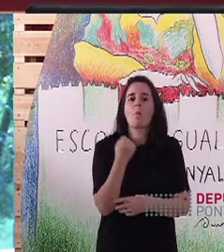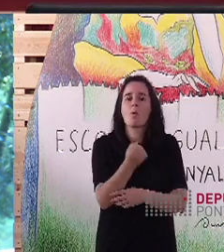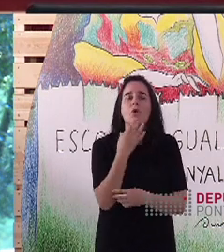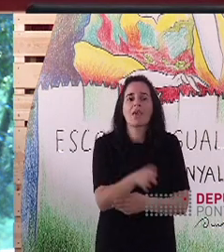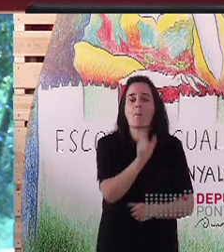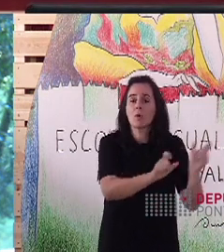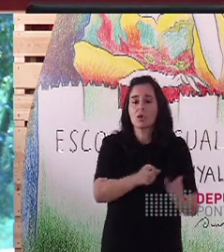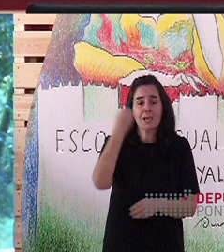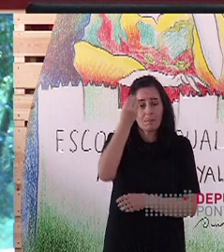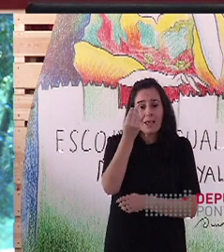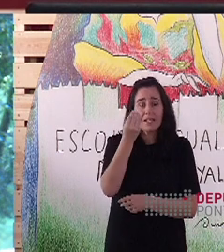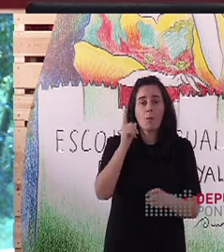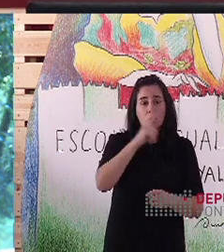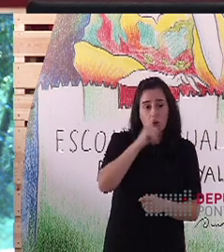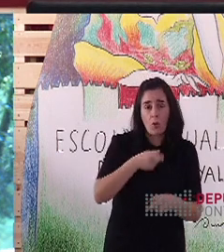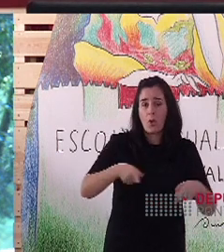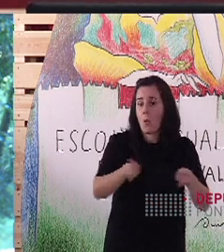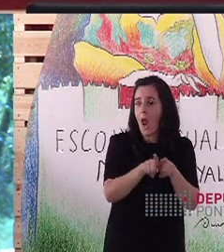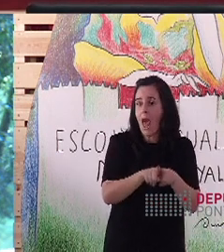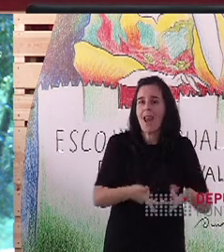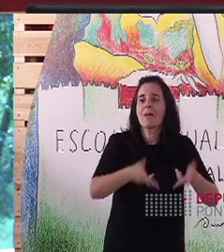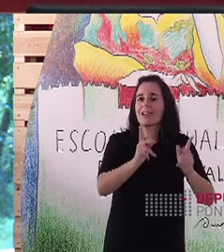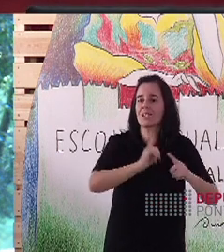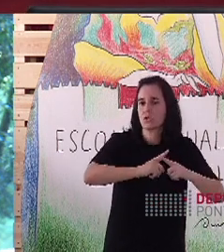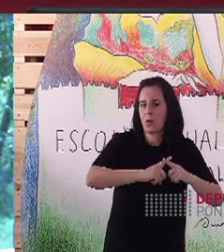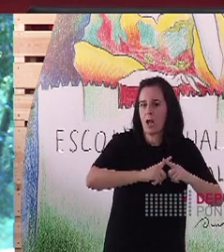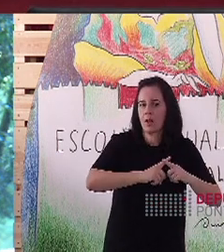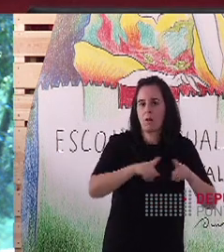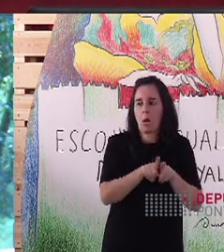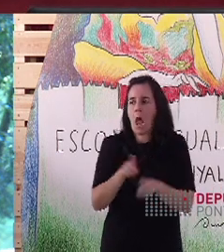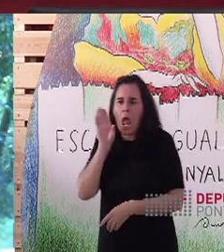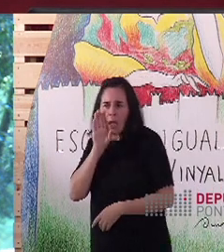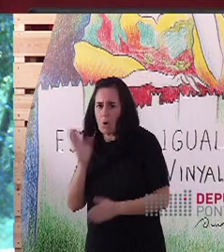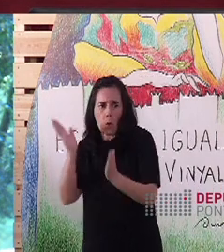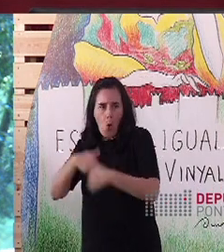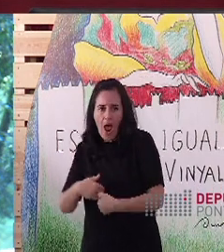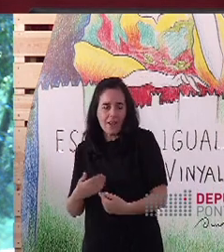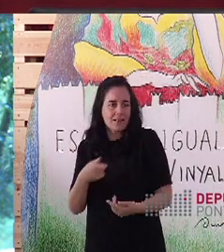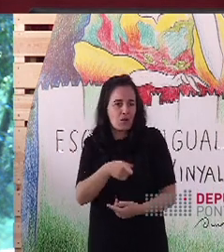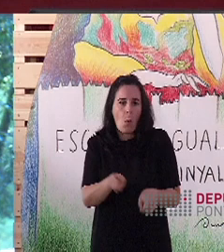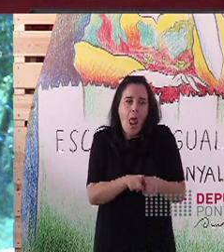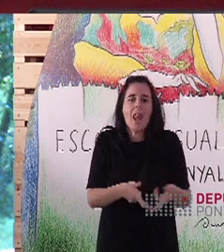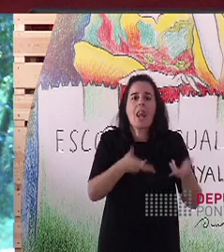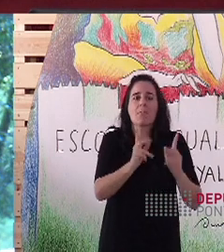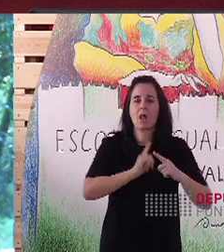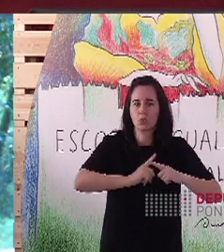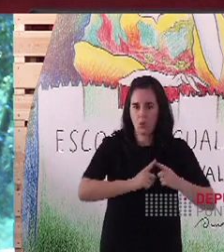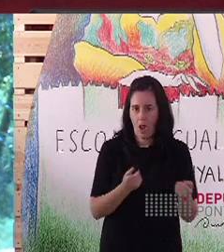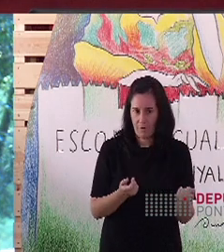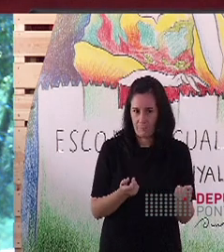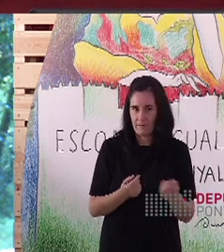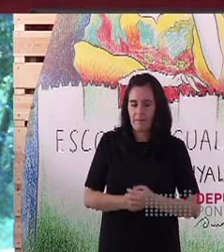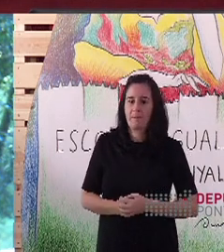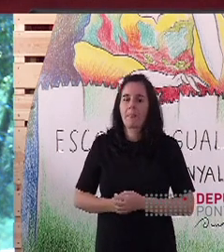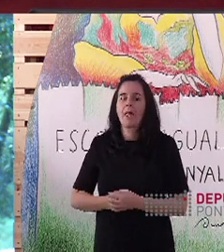libertad sexual y no es, sin embargo, un acto criminal, ¿no? Un acto masculino criminal. La teoría queer tiene